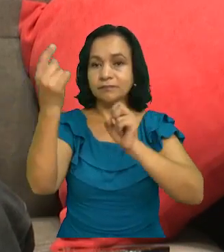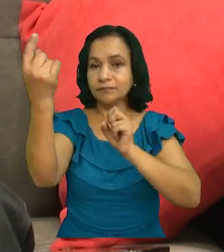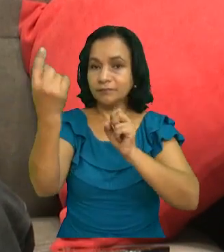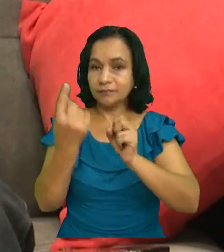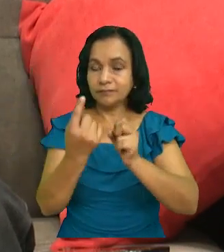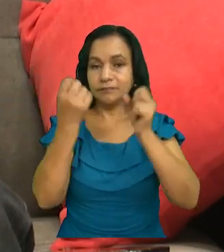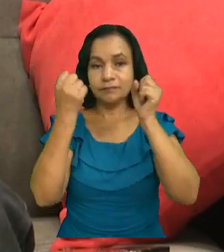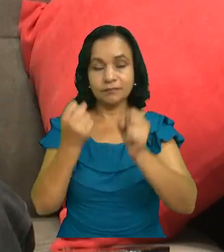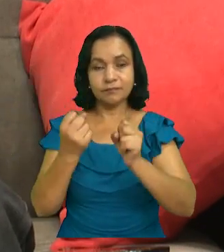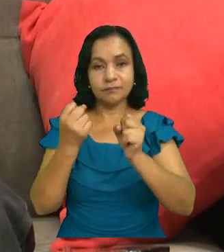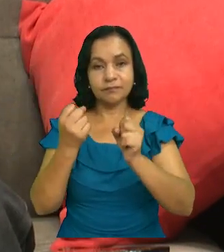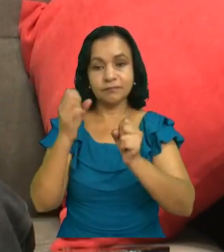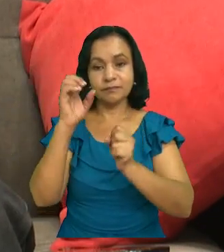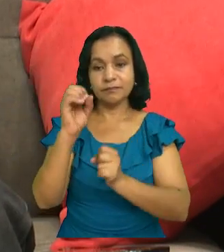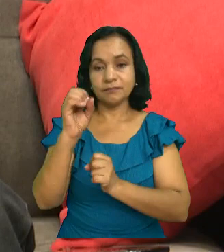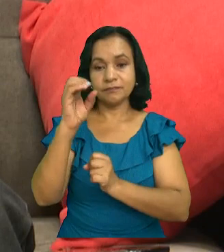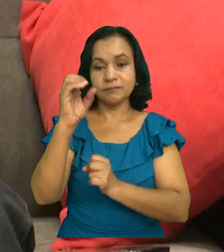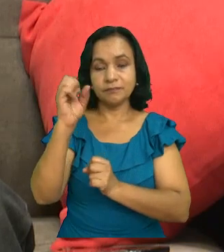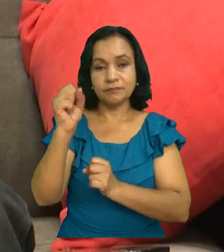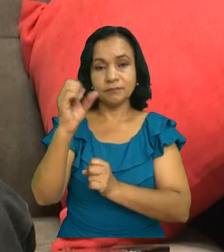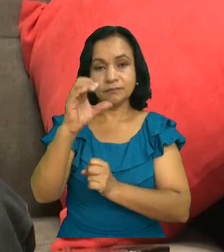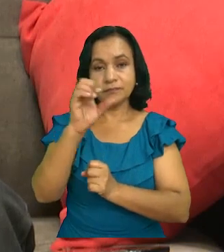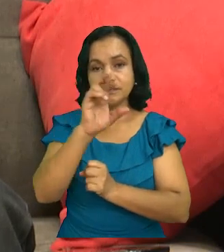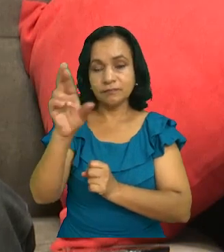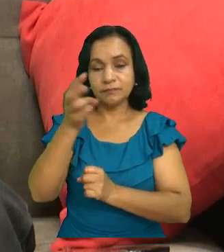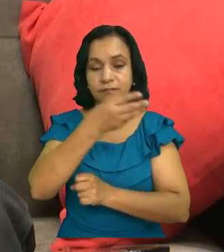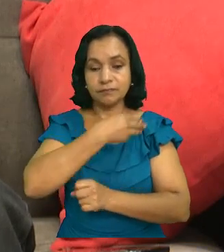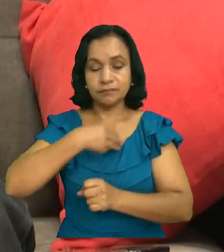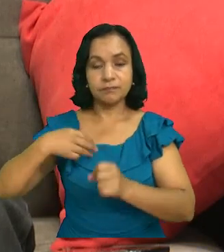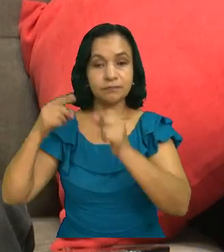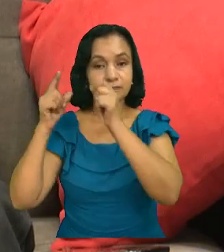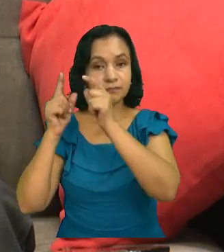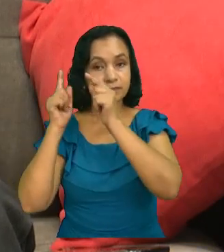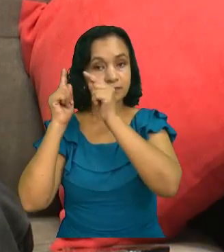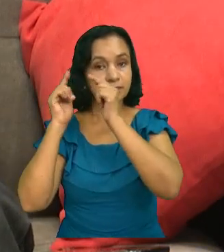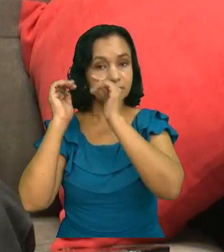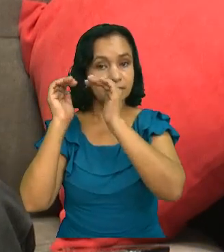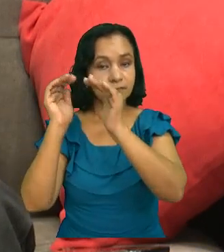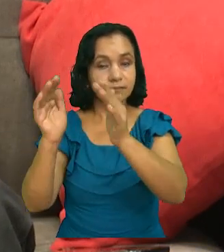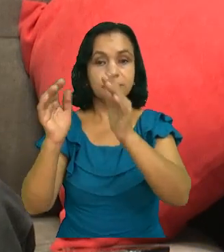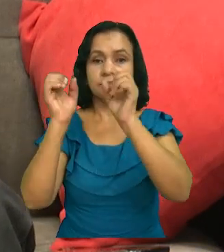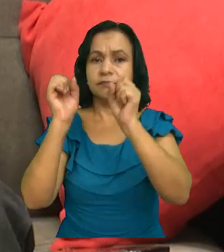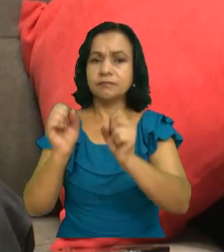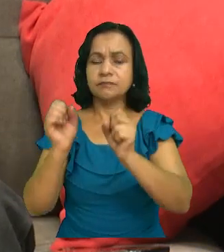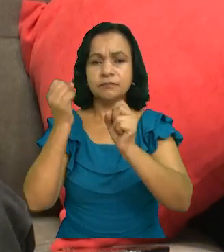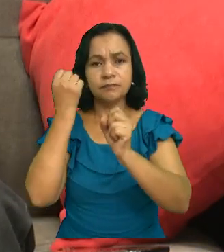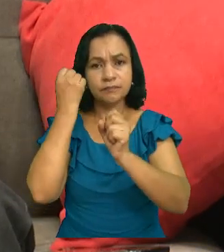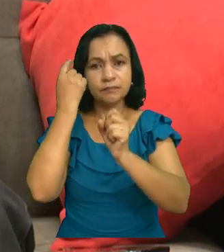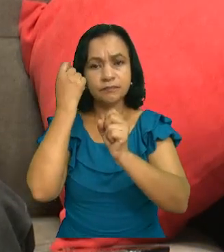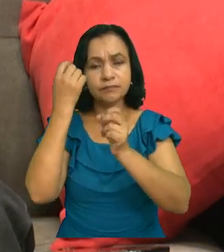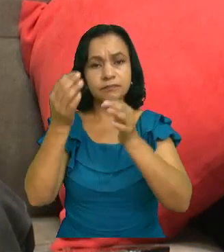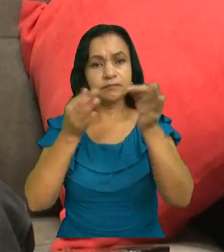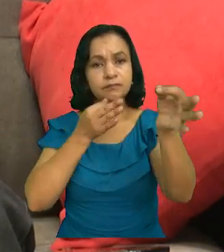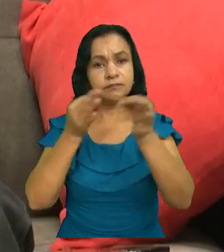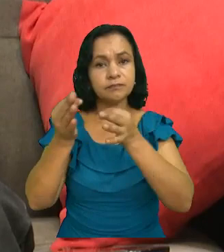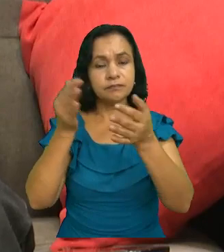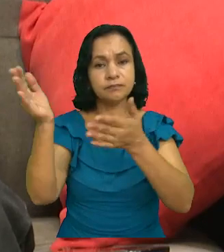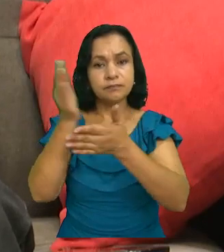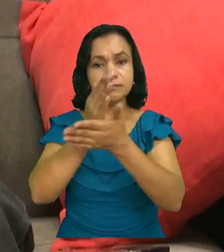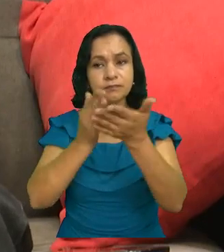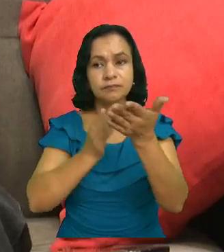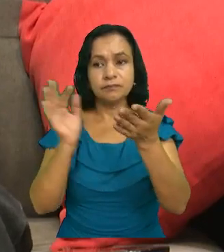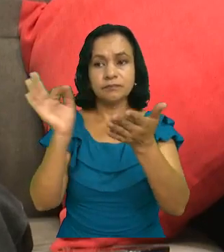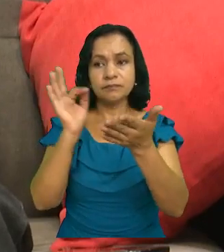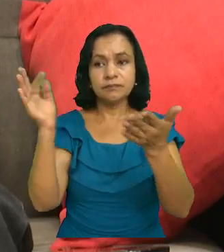nosotros el compañero Oscar Mojica, ministro de Transporte. Pues compañero Oscar, entender un poquito algunos de estos ritmos de